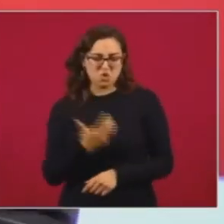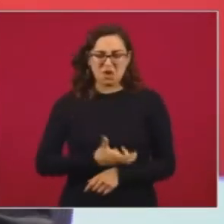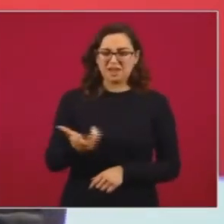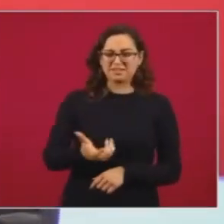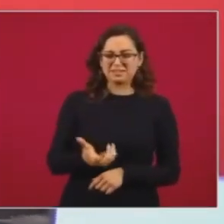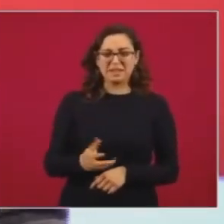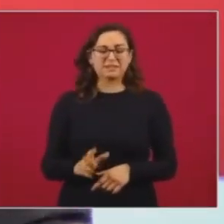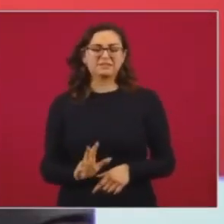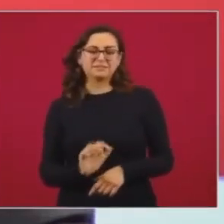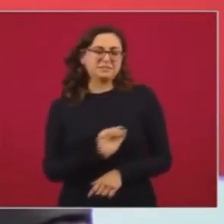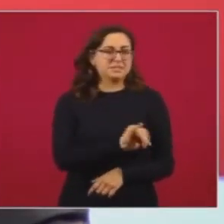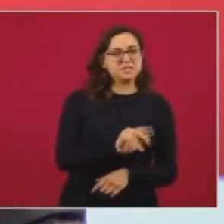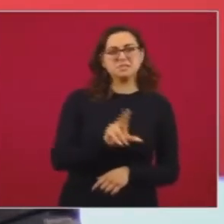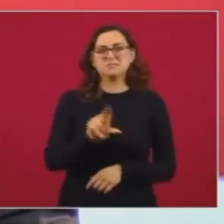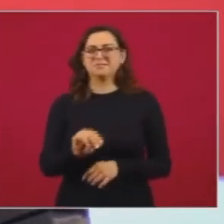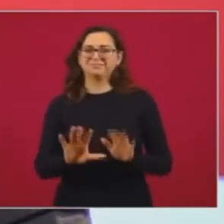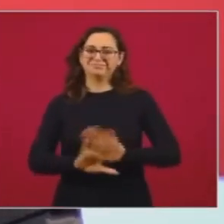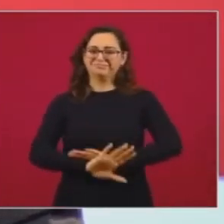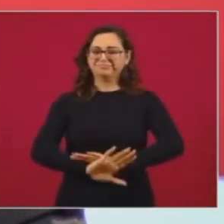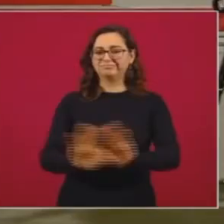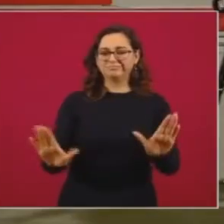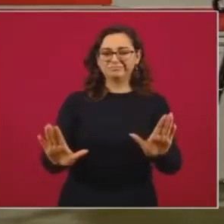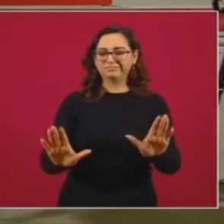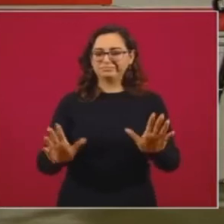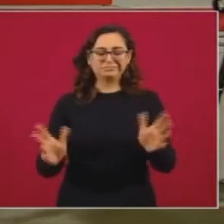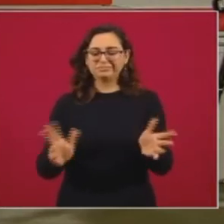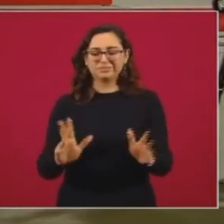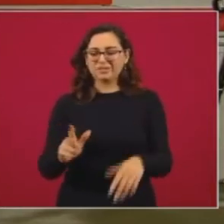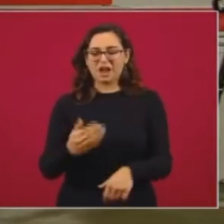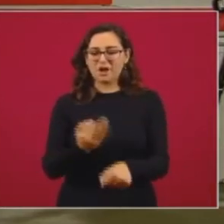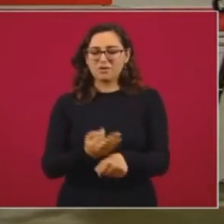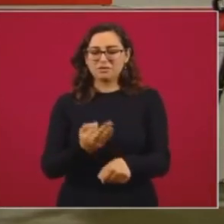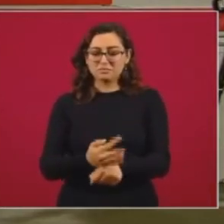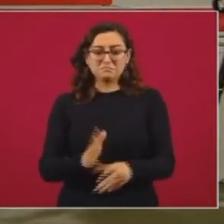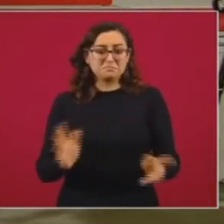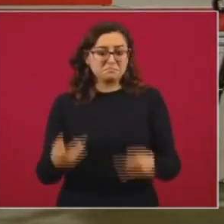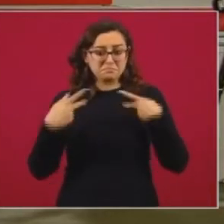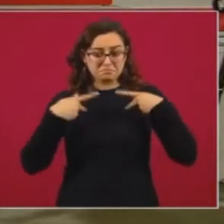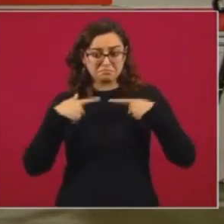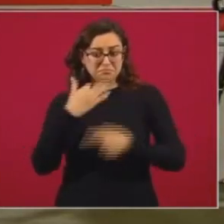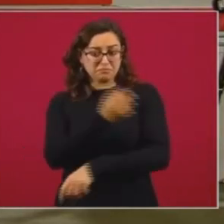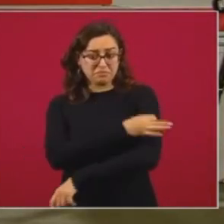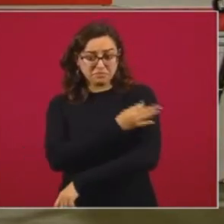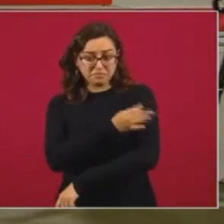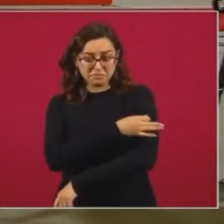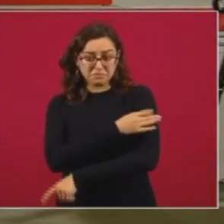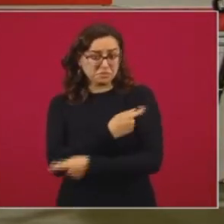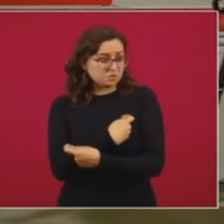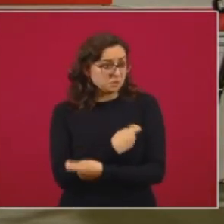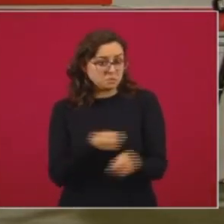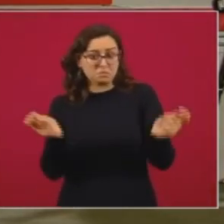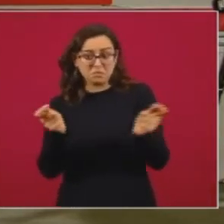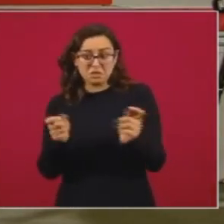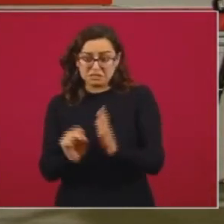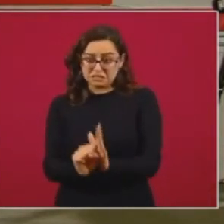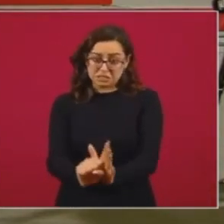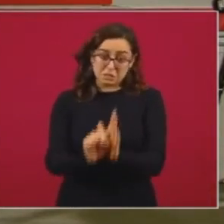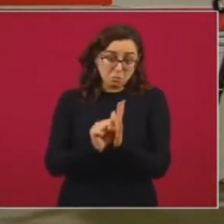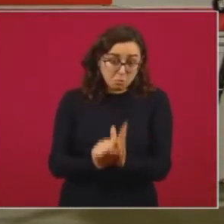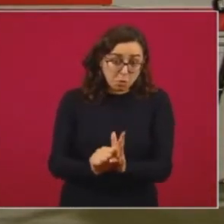una persona u otra. Quien quiera contribuir, quien quiera entregar vacunas en un sentido simbólico, supongo que no se refiere